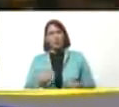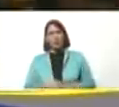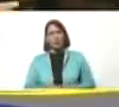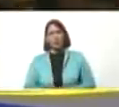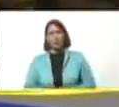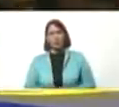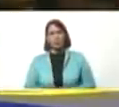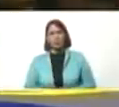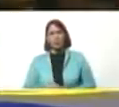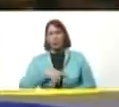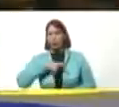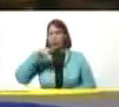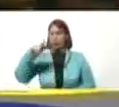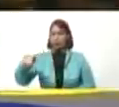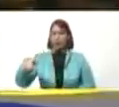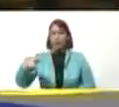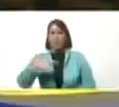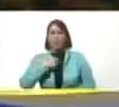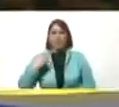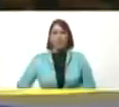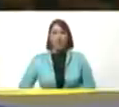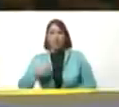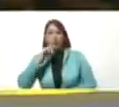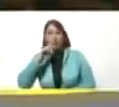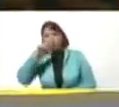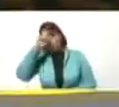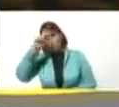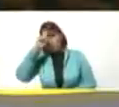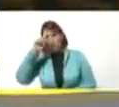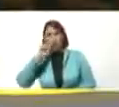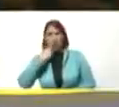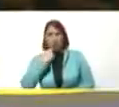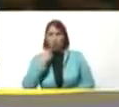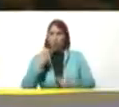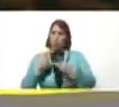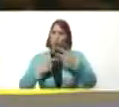va a China, Turquía, Rusia, a otros países, Nicaragua,